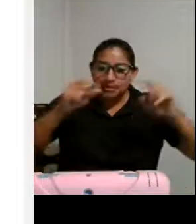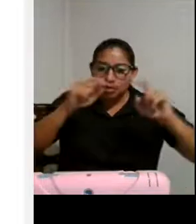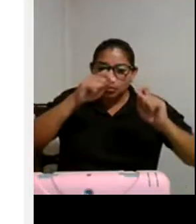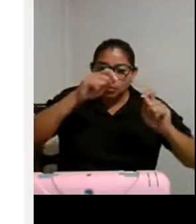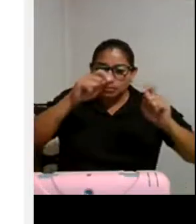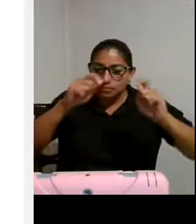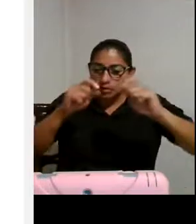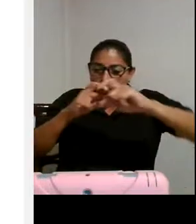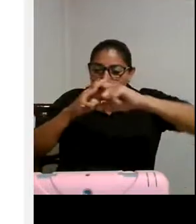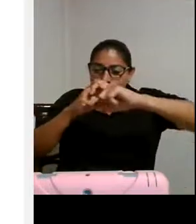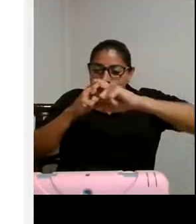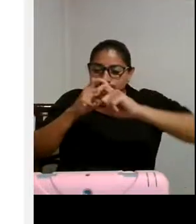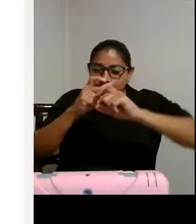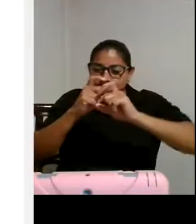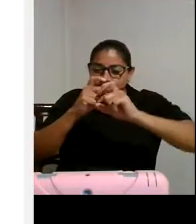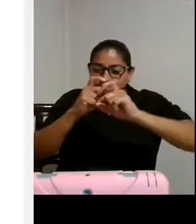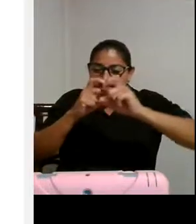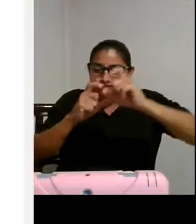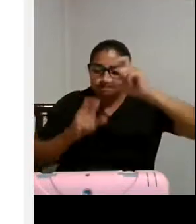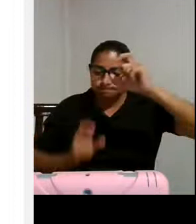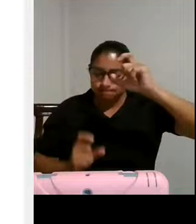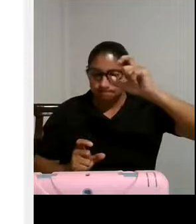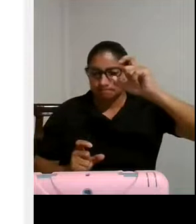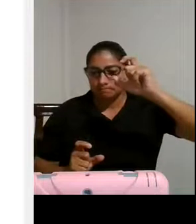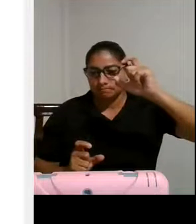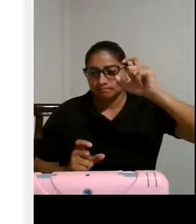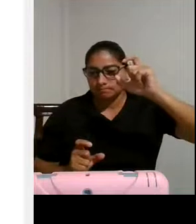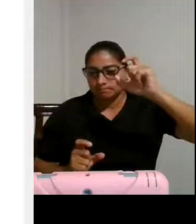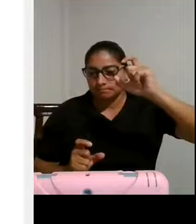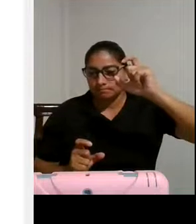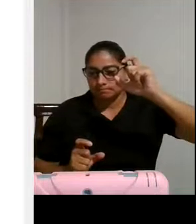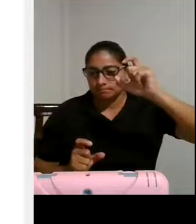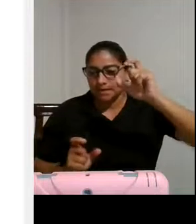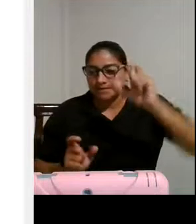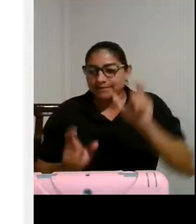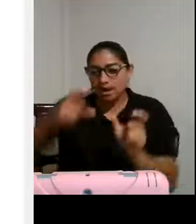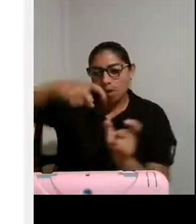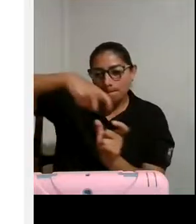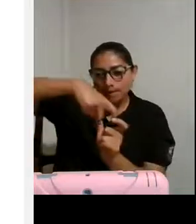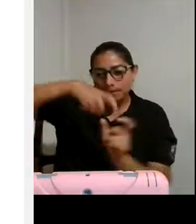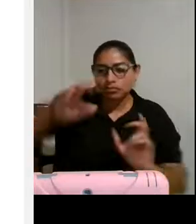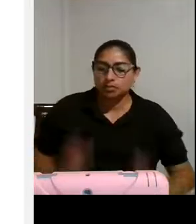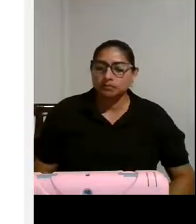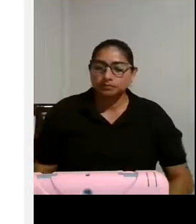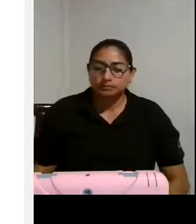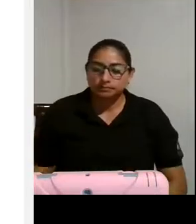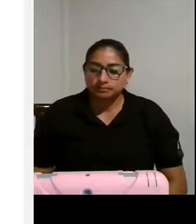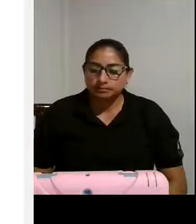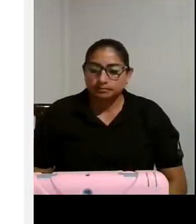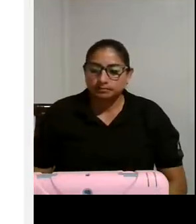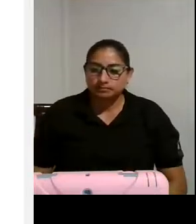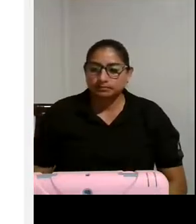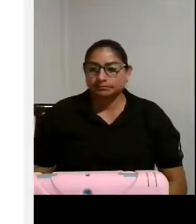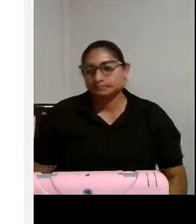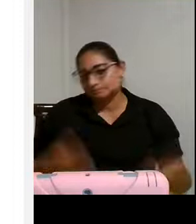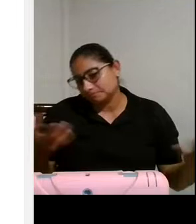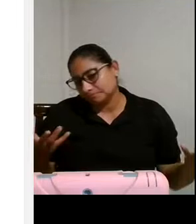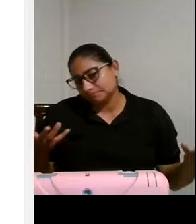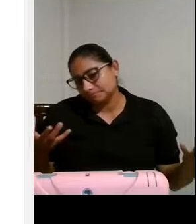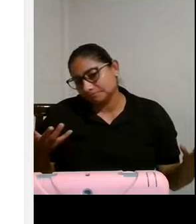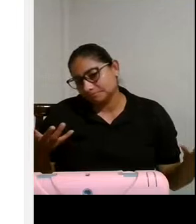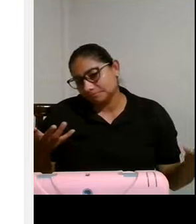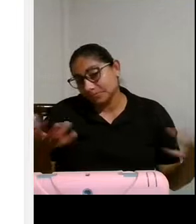misma forma, ¿verdad? De ujú. Y2 menos Y1, X2 menos X1. La diferencia es que ahí son dos puntos distintos. Y